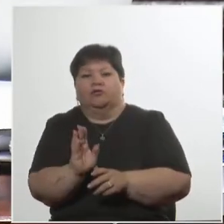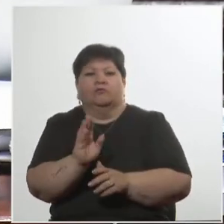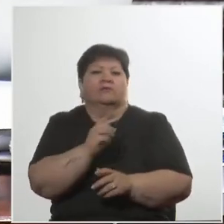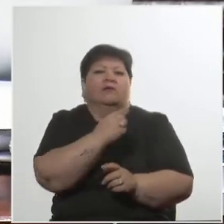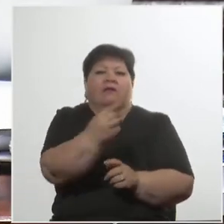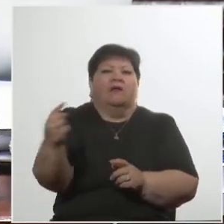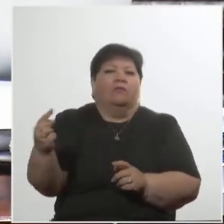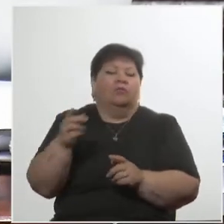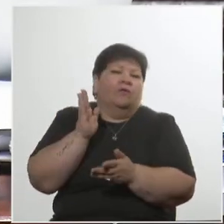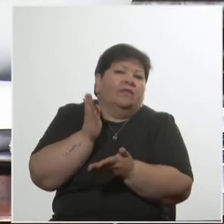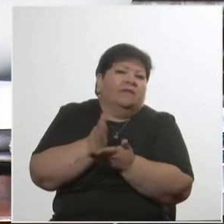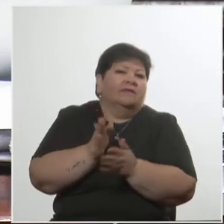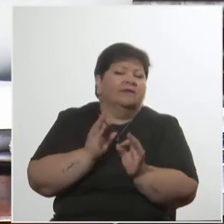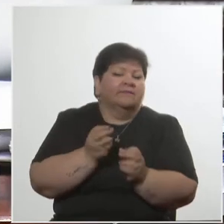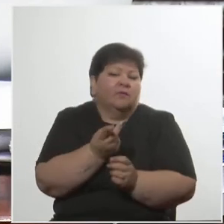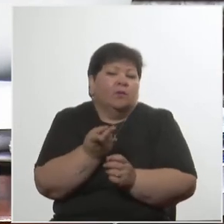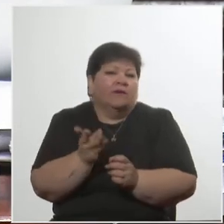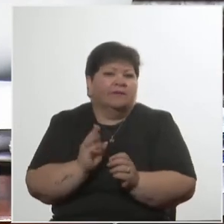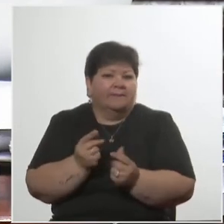caso se Determine